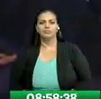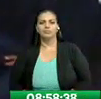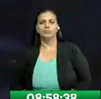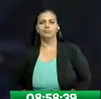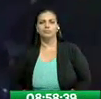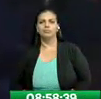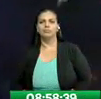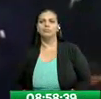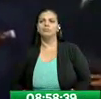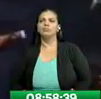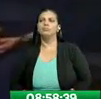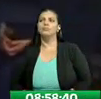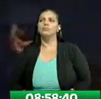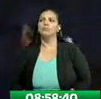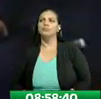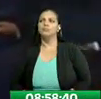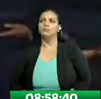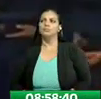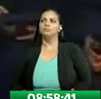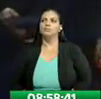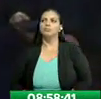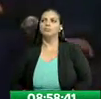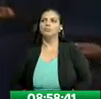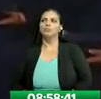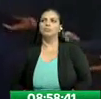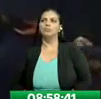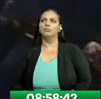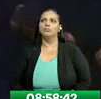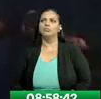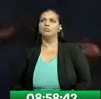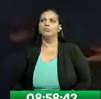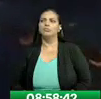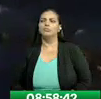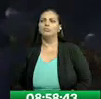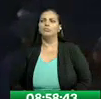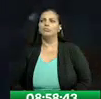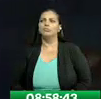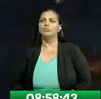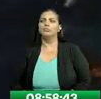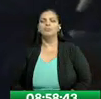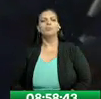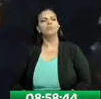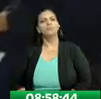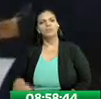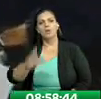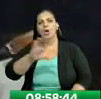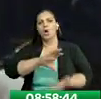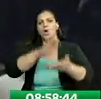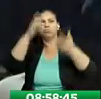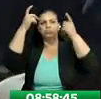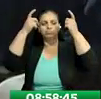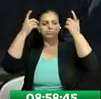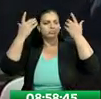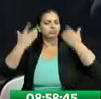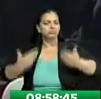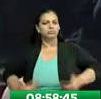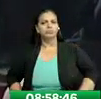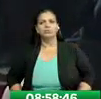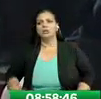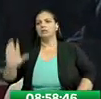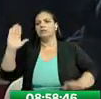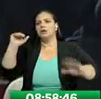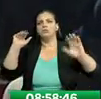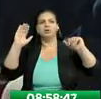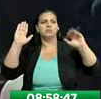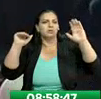uniforme compartiendo para también despedirse de lo que ya ha sido el periodo escolar, este proceso de